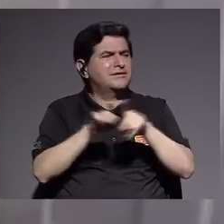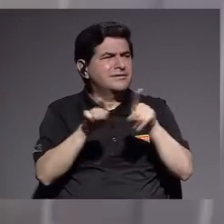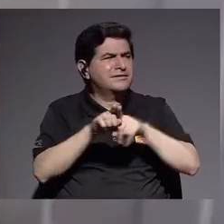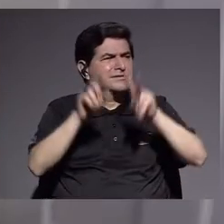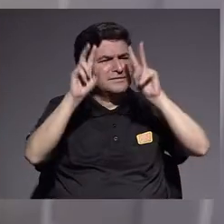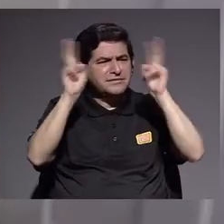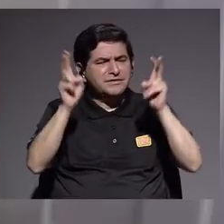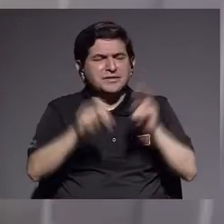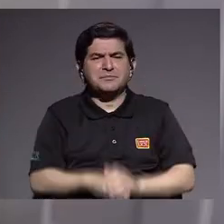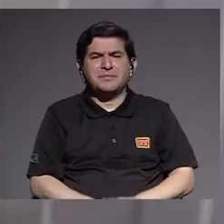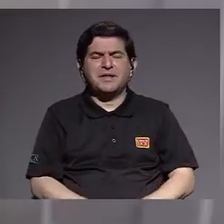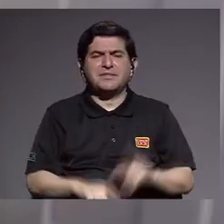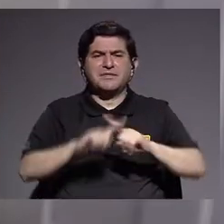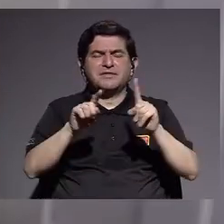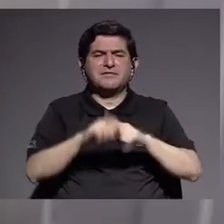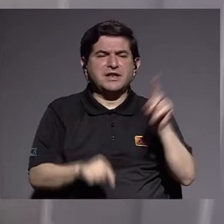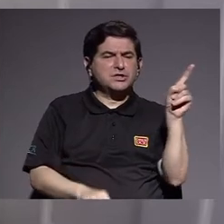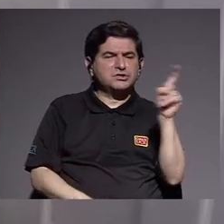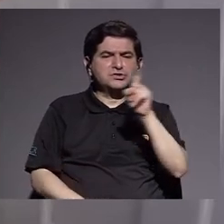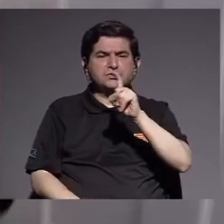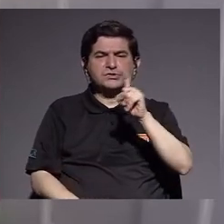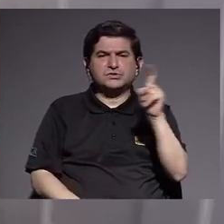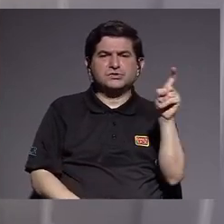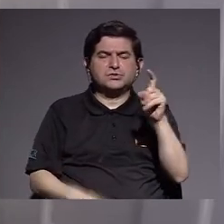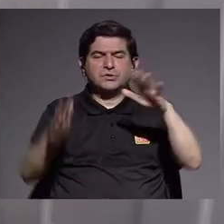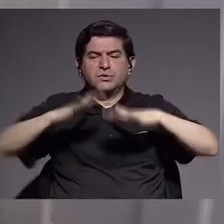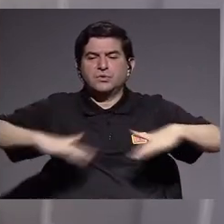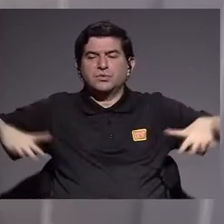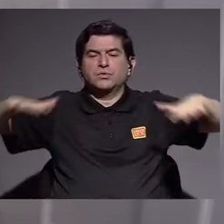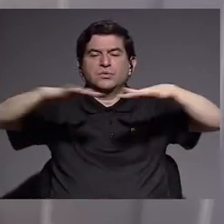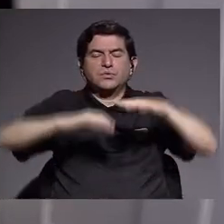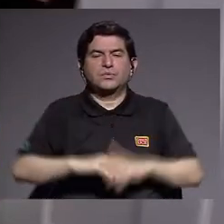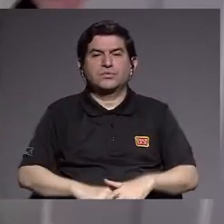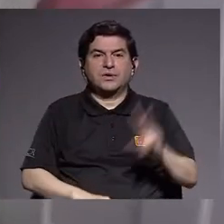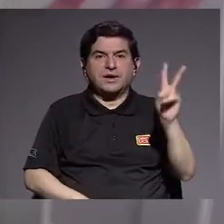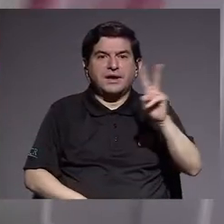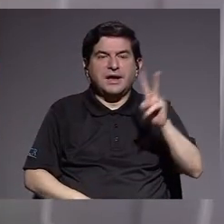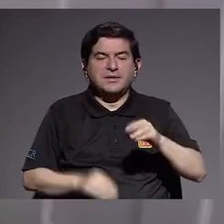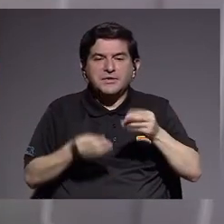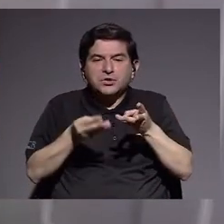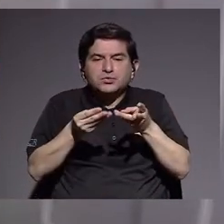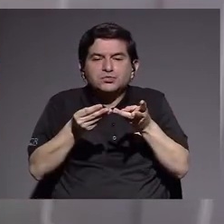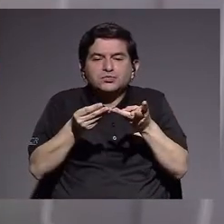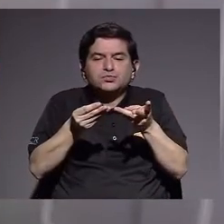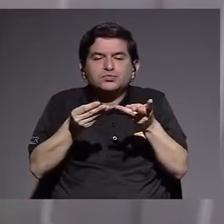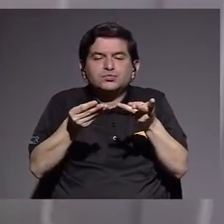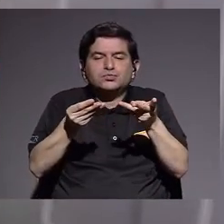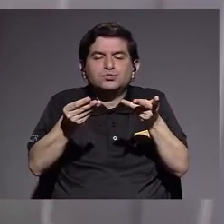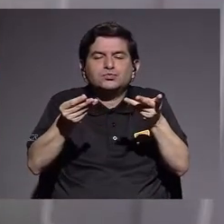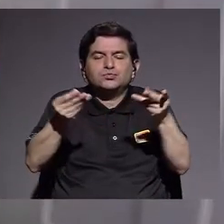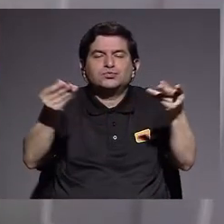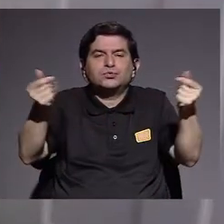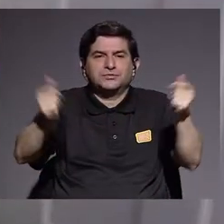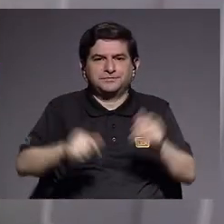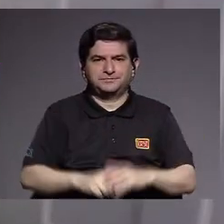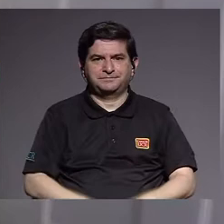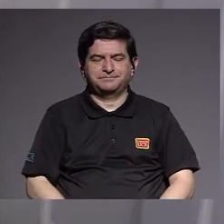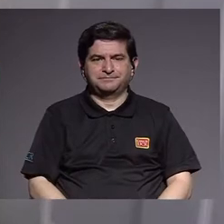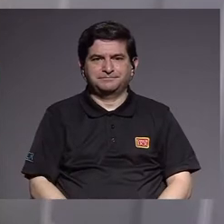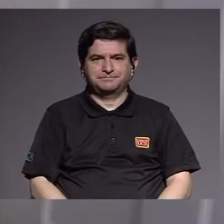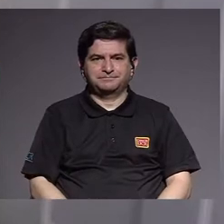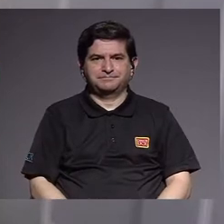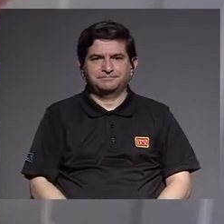se ha hablado también de los temas de aerosoles los aerosoles que se generan en el ambiente que es este virus se transmite por